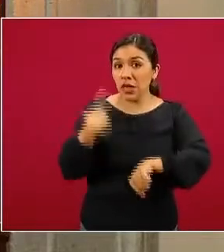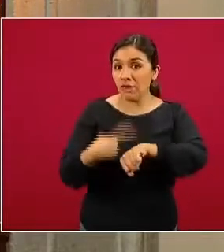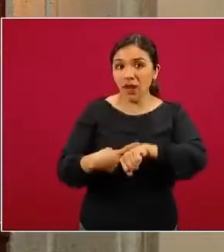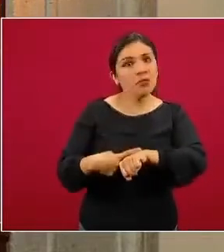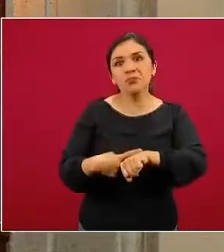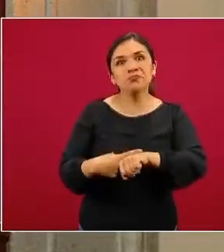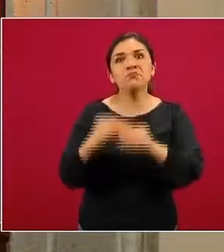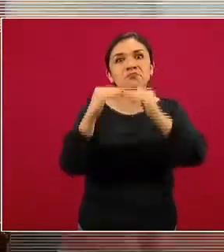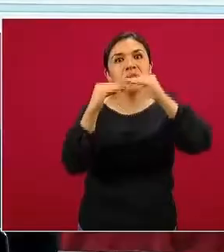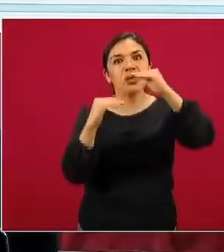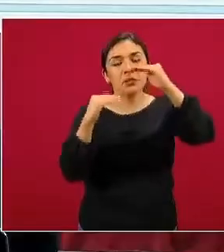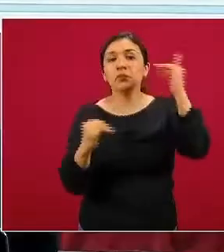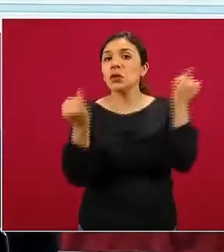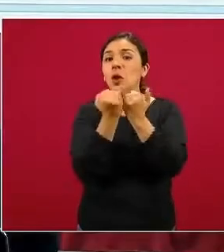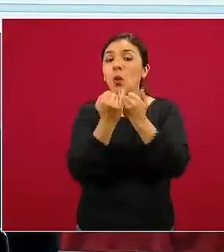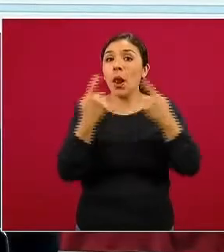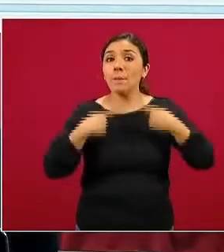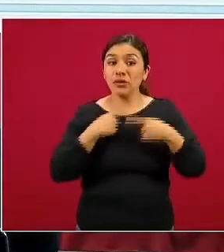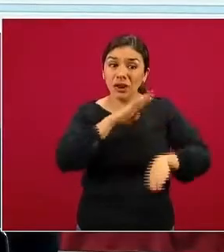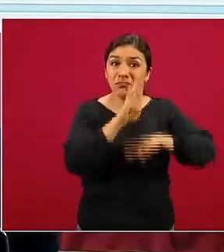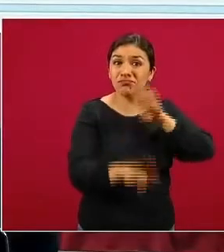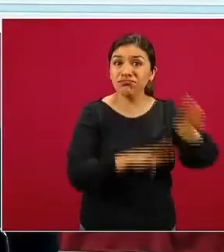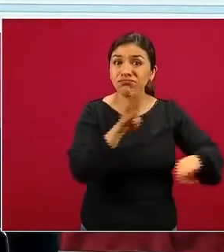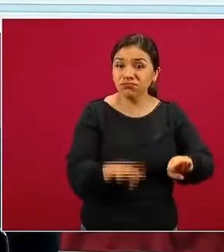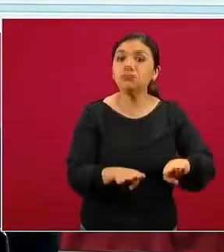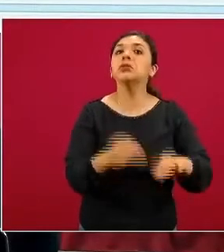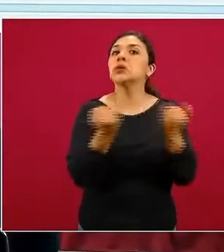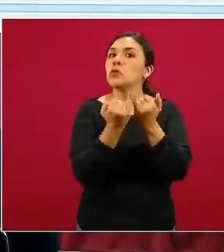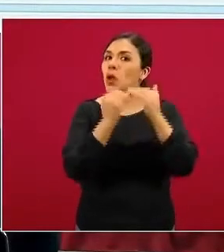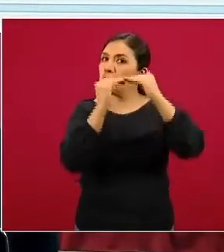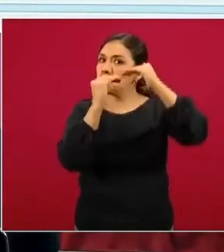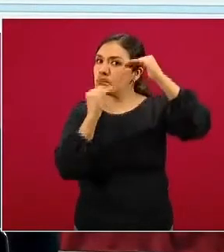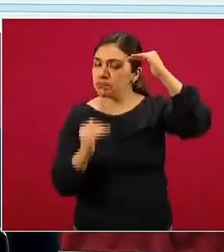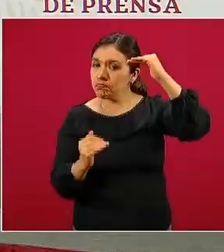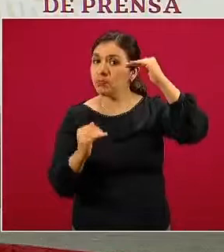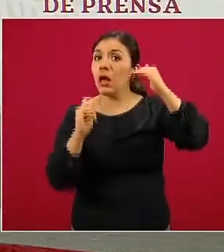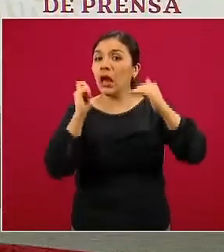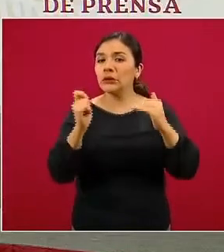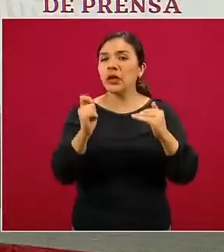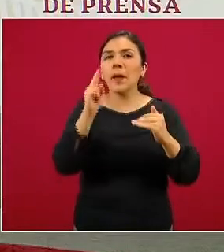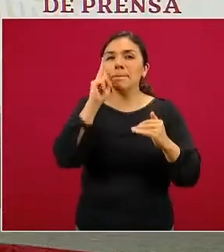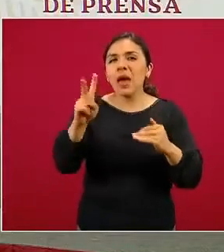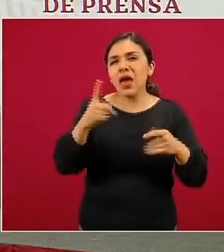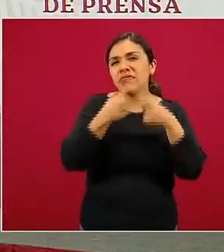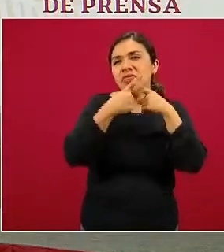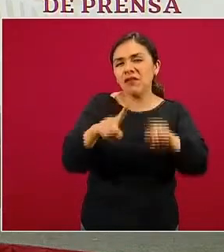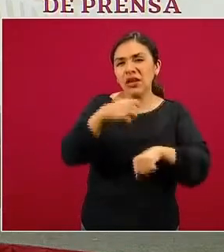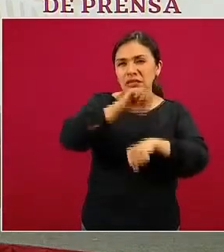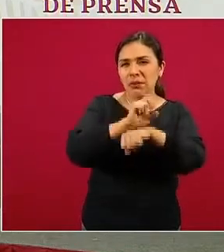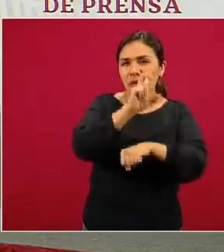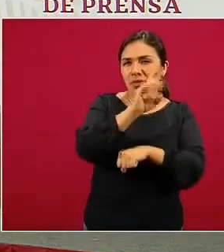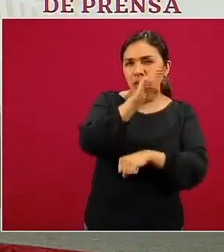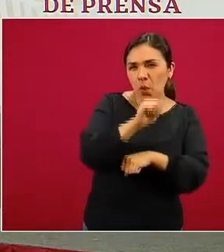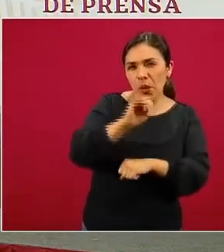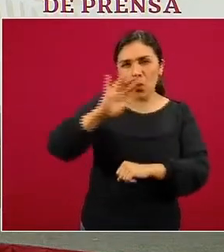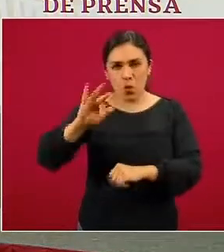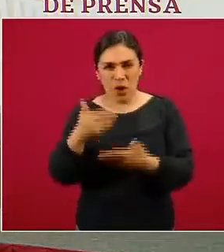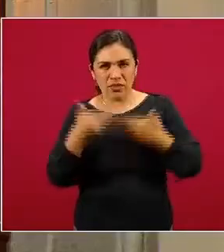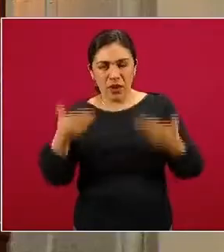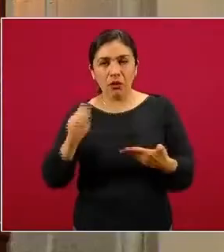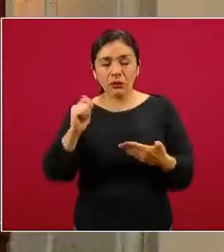Así también las defunciones han mantenido esta tendencia descendente, siendo el diferencial entre la 39 y la 40